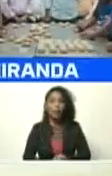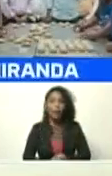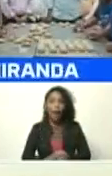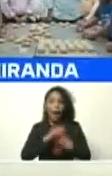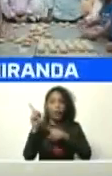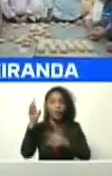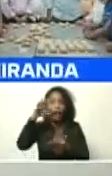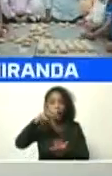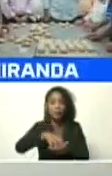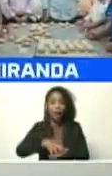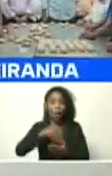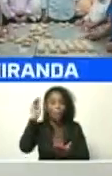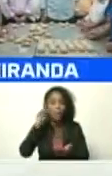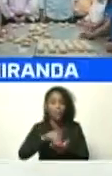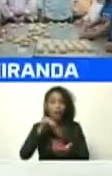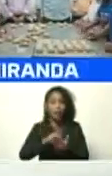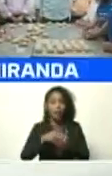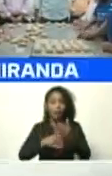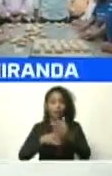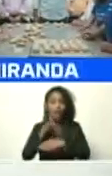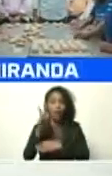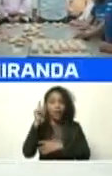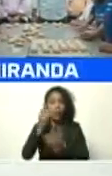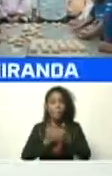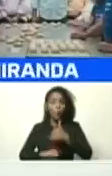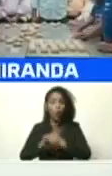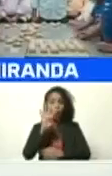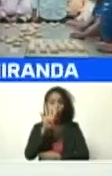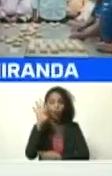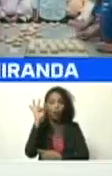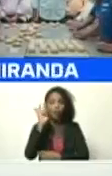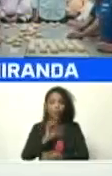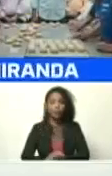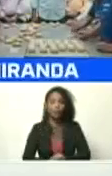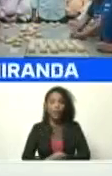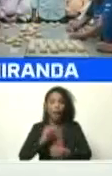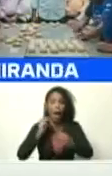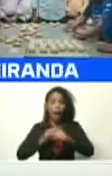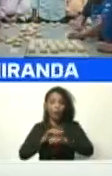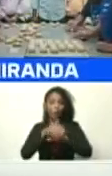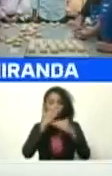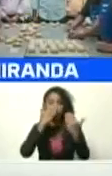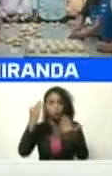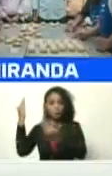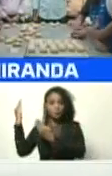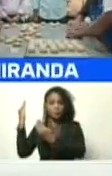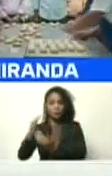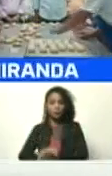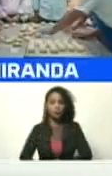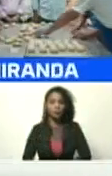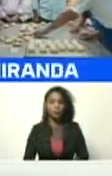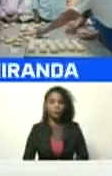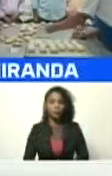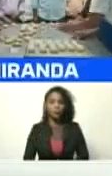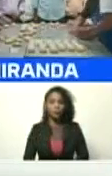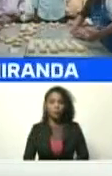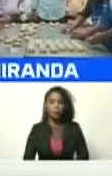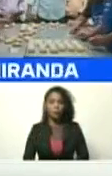ese estado, Miranda, que fue donde nacieron las 4F. Héctor Rodríguez, adelante.